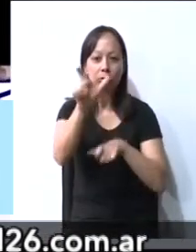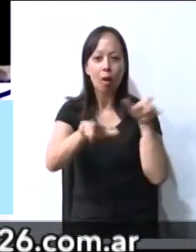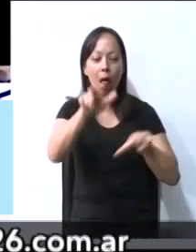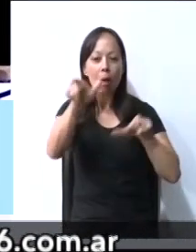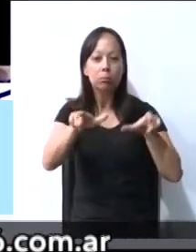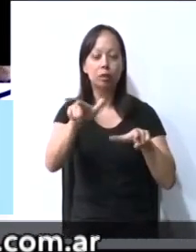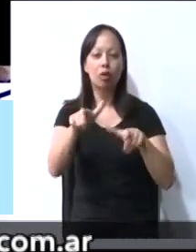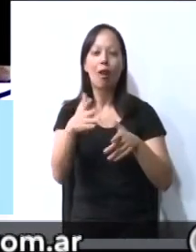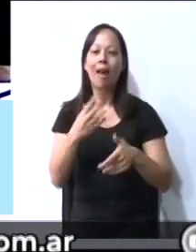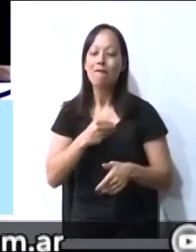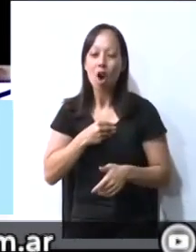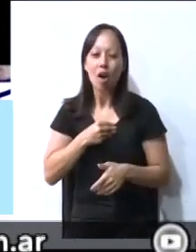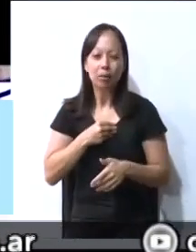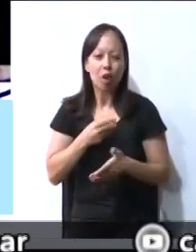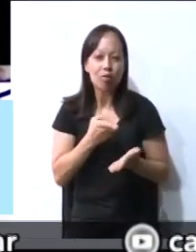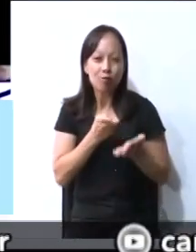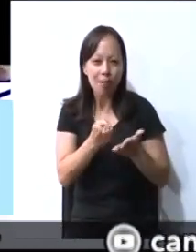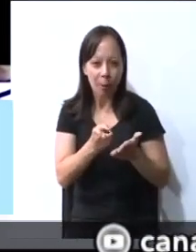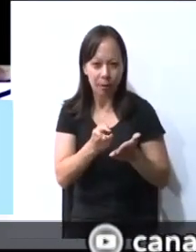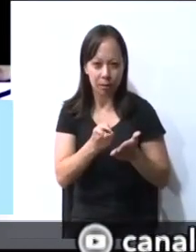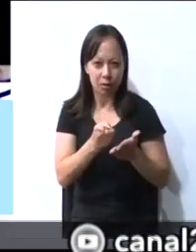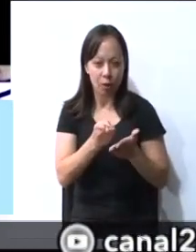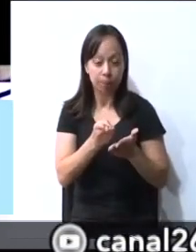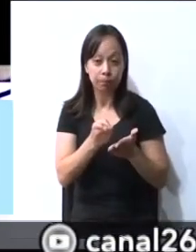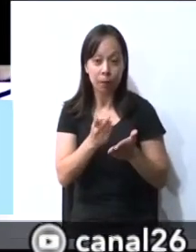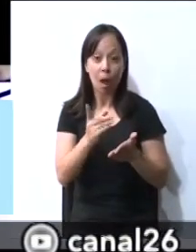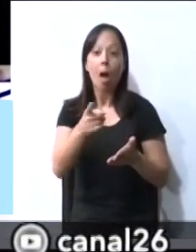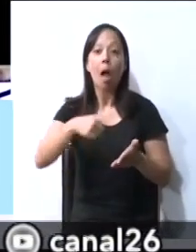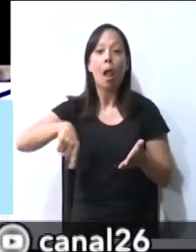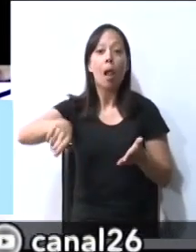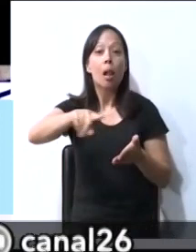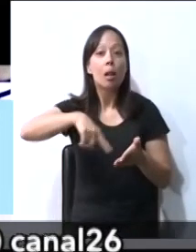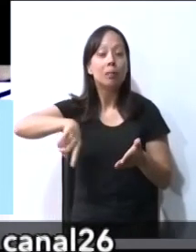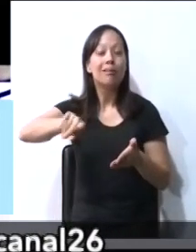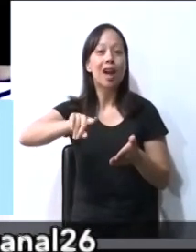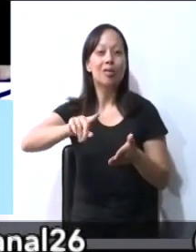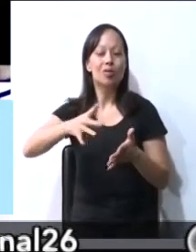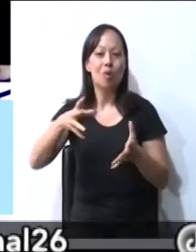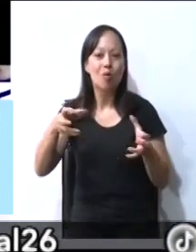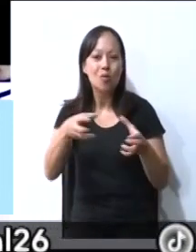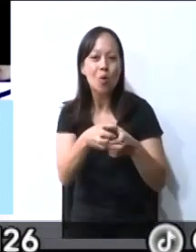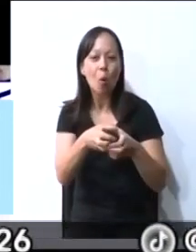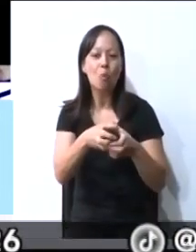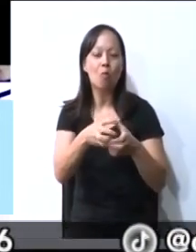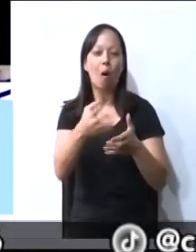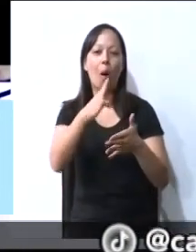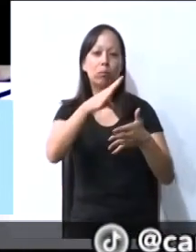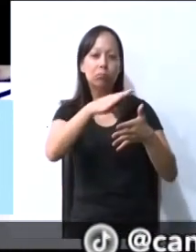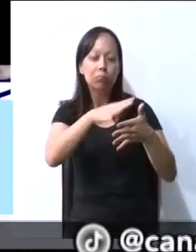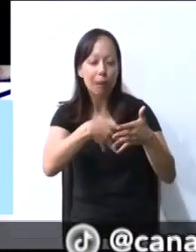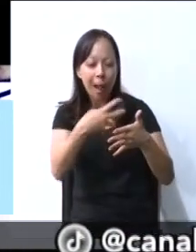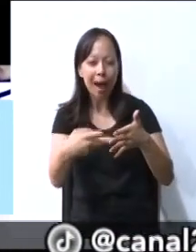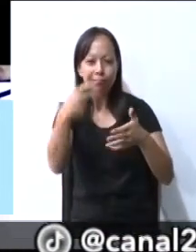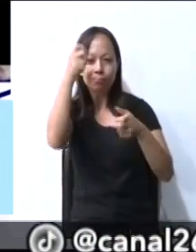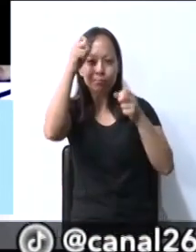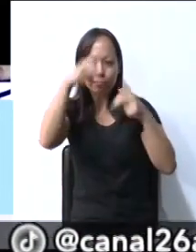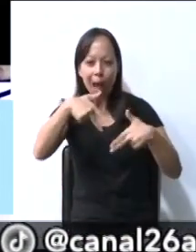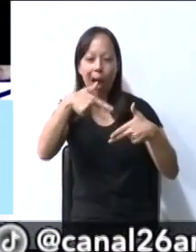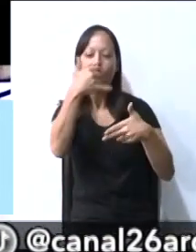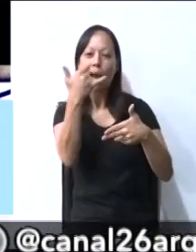servicio, que se animó a transformar. Un equipo que hace, que planifica, que trabaja